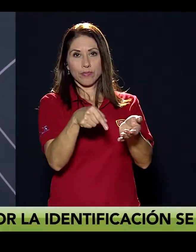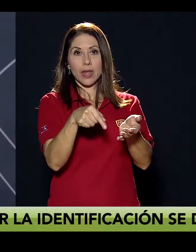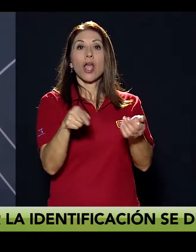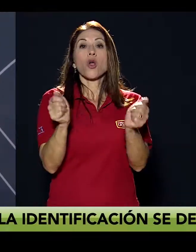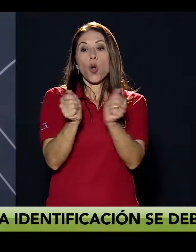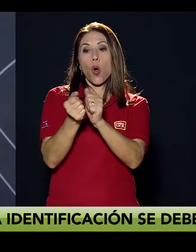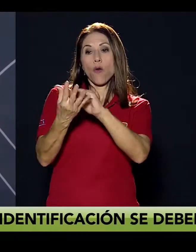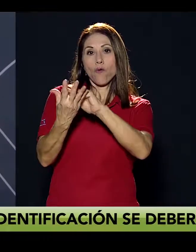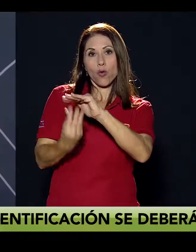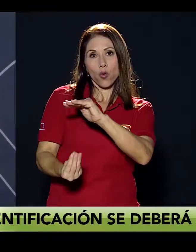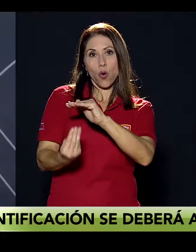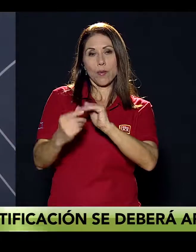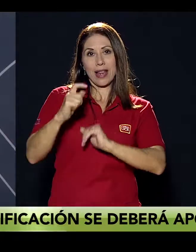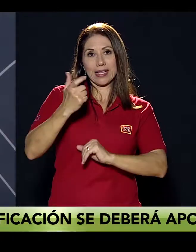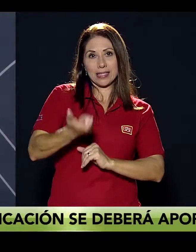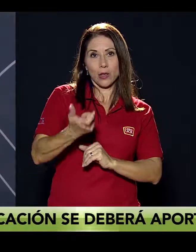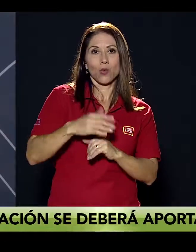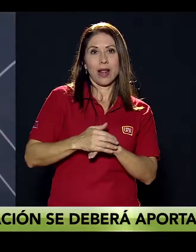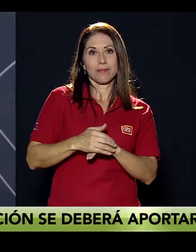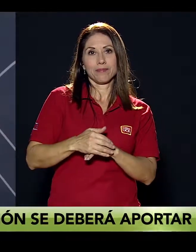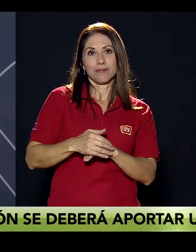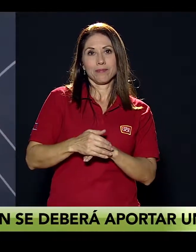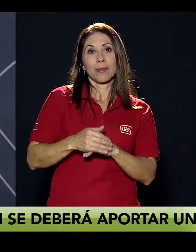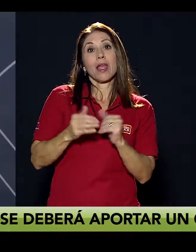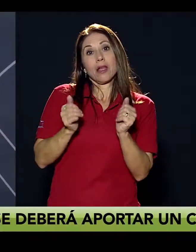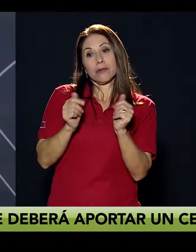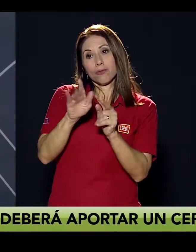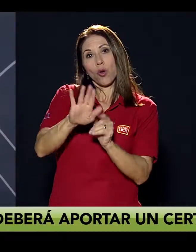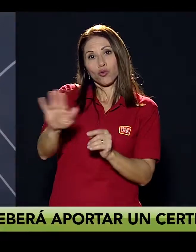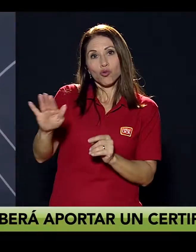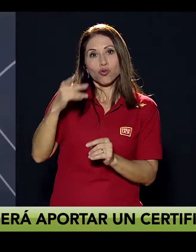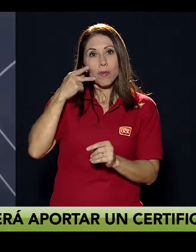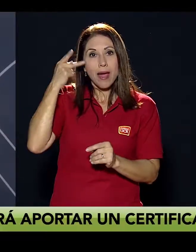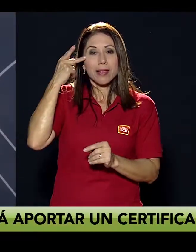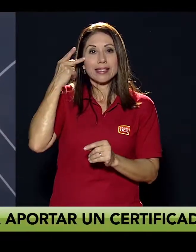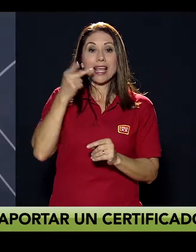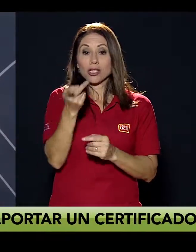la fotocopia de la cédula, en el caso de los papás, y que esos 2